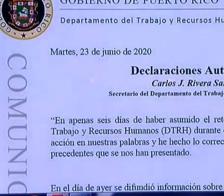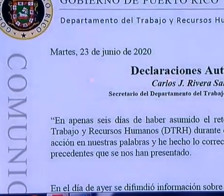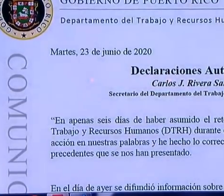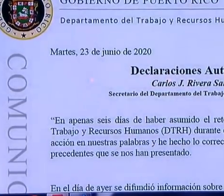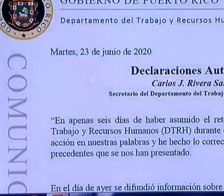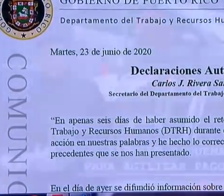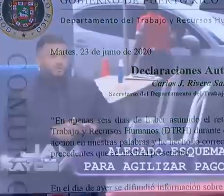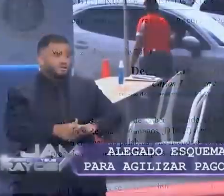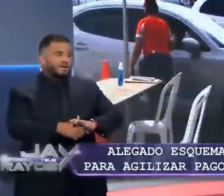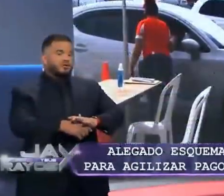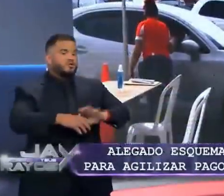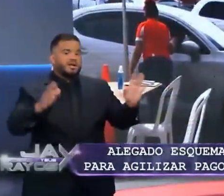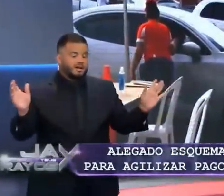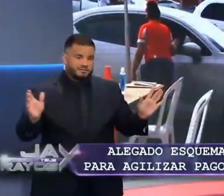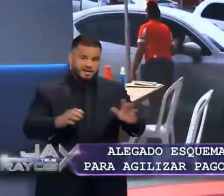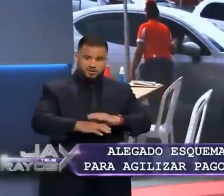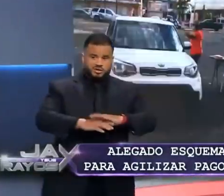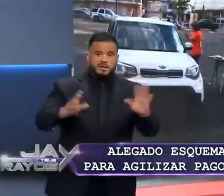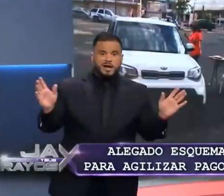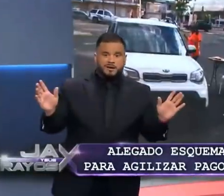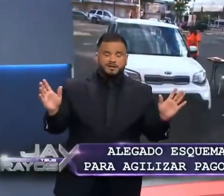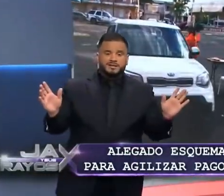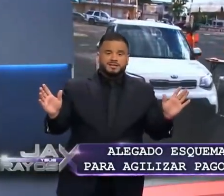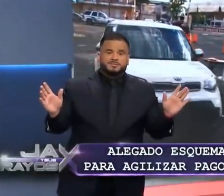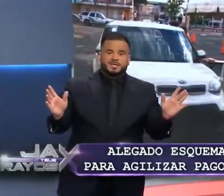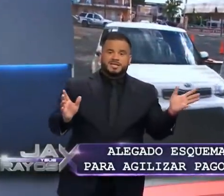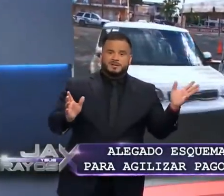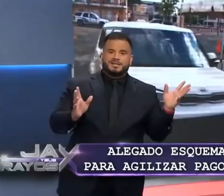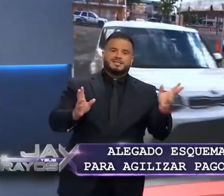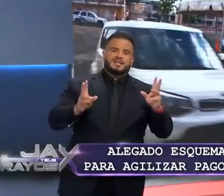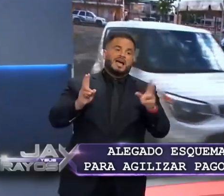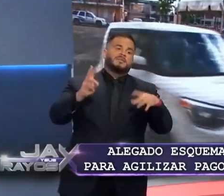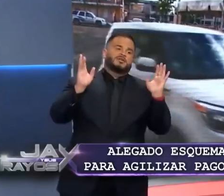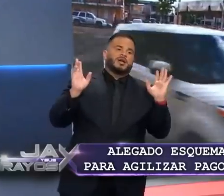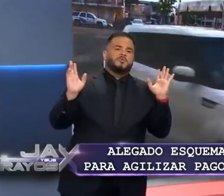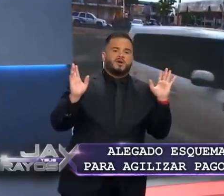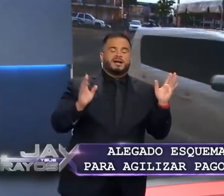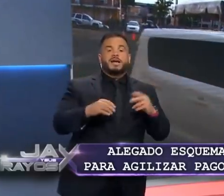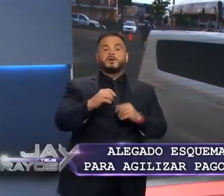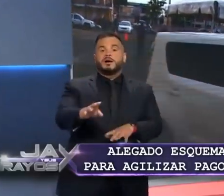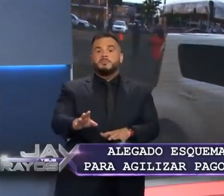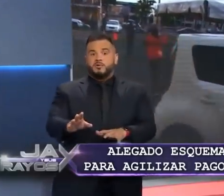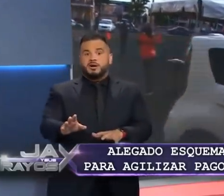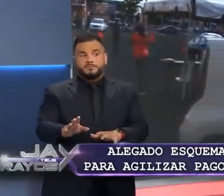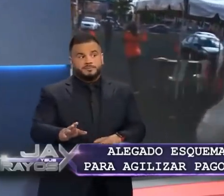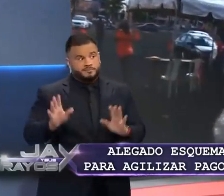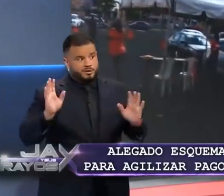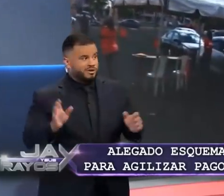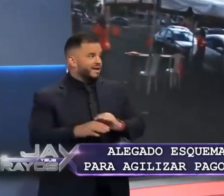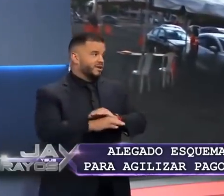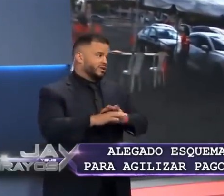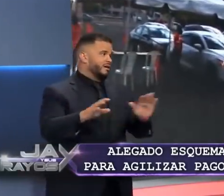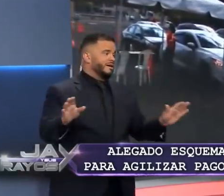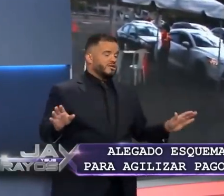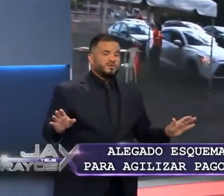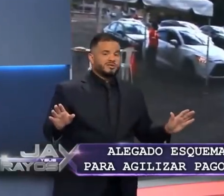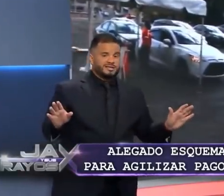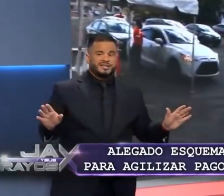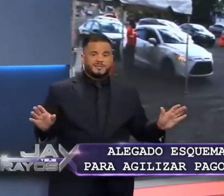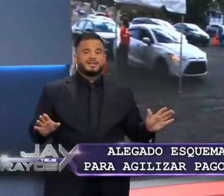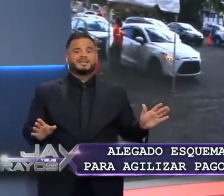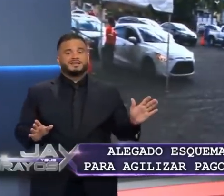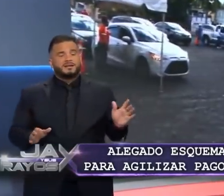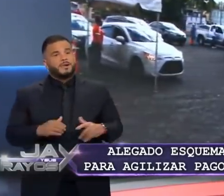por ejemplo, que no trabajó nunca, o sea, que no trabajaban, y de repente dicen que, me toca el PUA, y le aprueban el PUA. Personas que no trabajaban